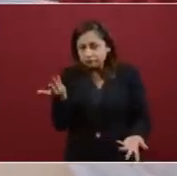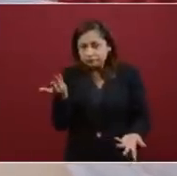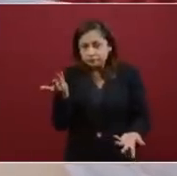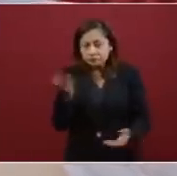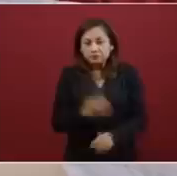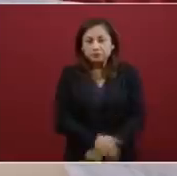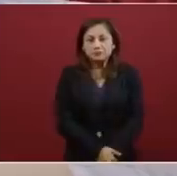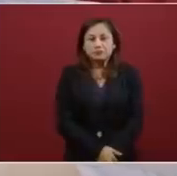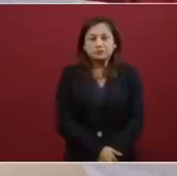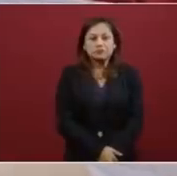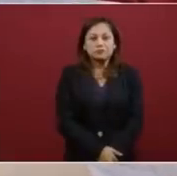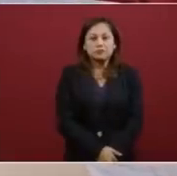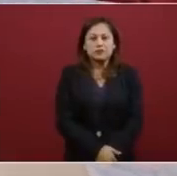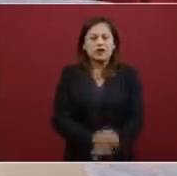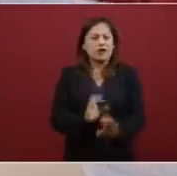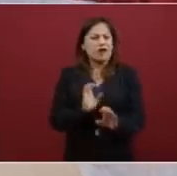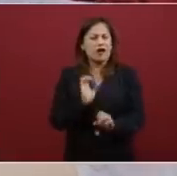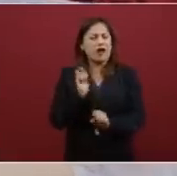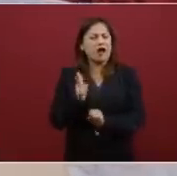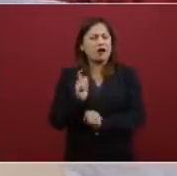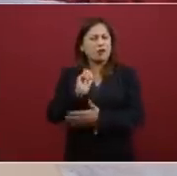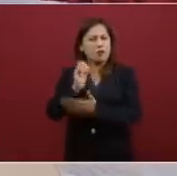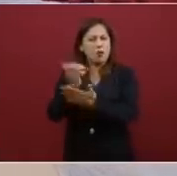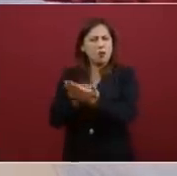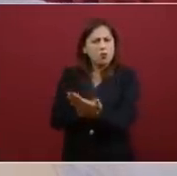sé de ningún contrato.